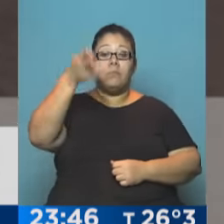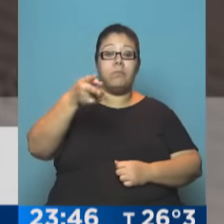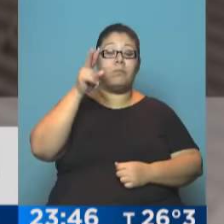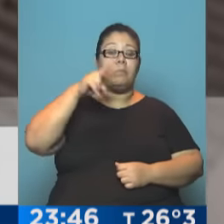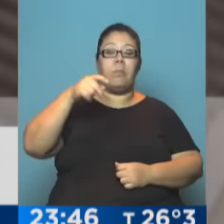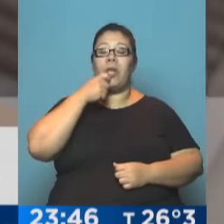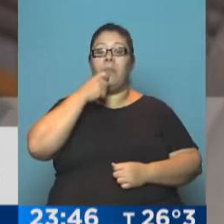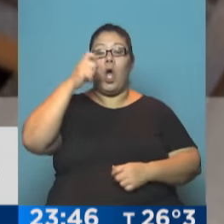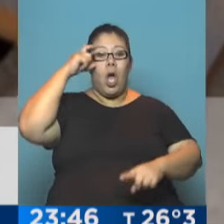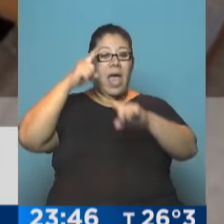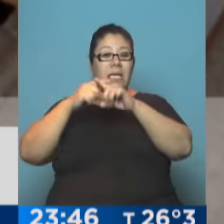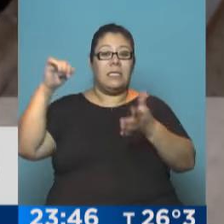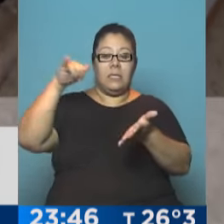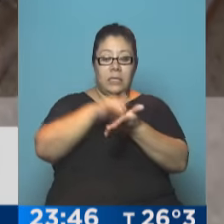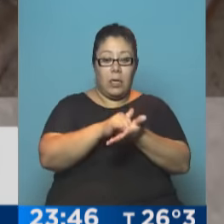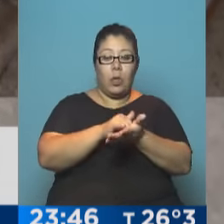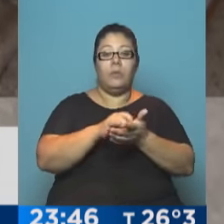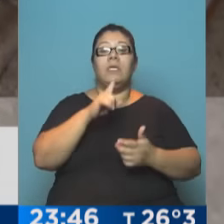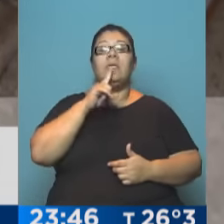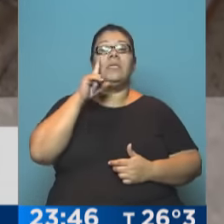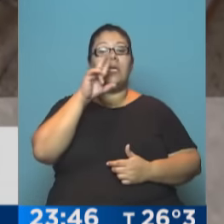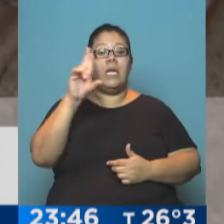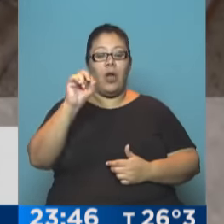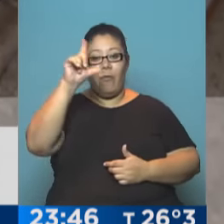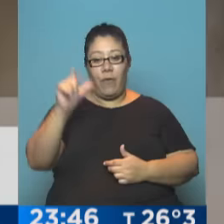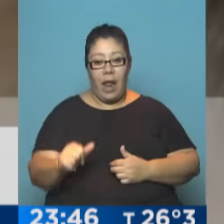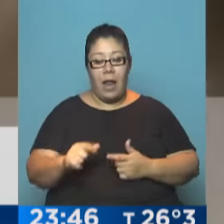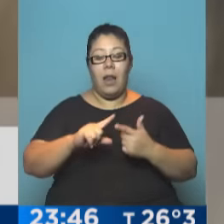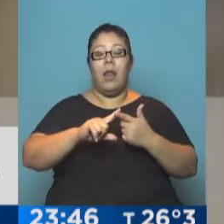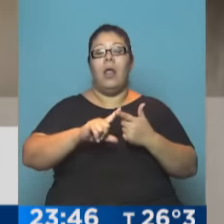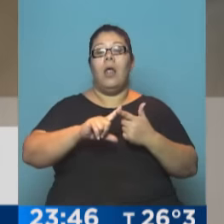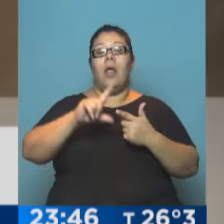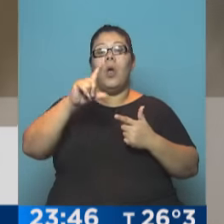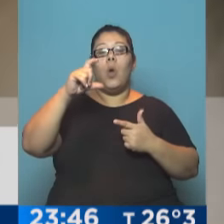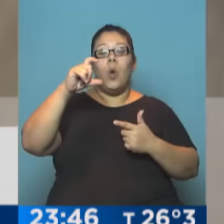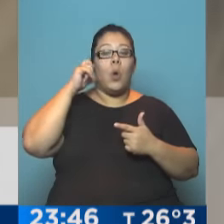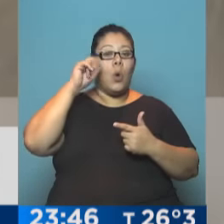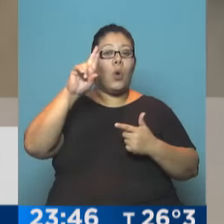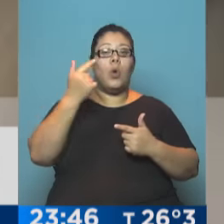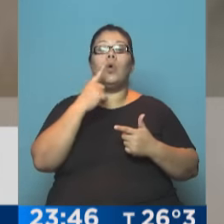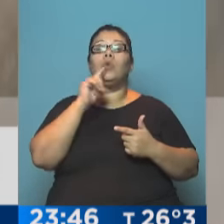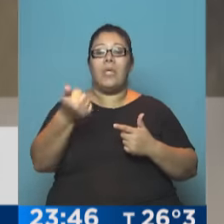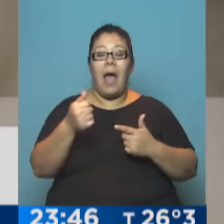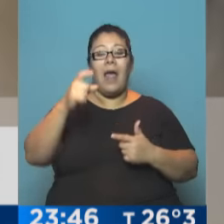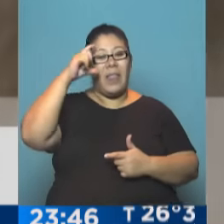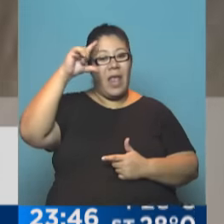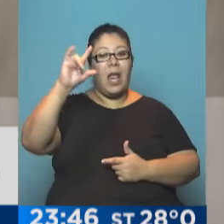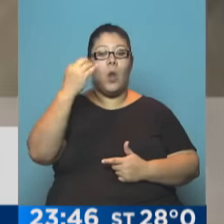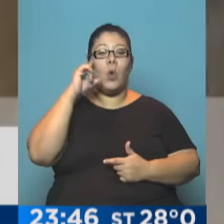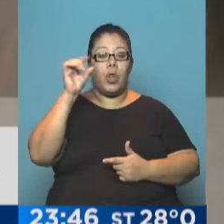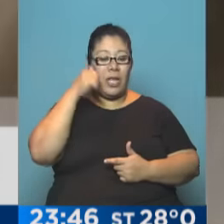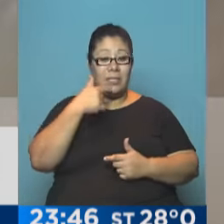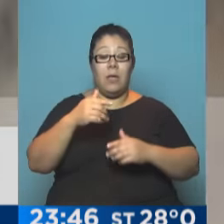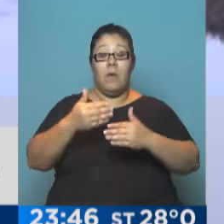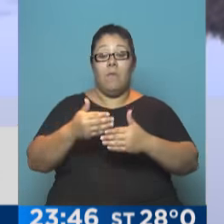Aeroclub, María Goretti, Tiro Federal, Carretera La Cruz, Gruta de Lourdes. Con este muro contenemos que la creciente no